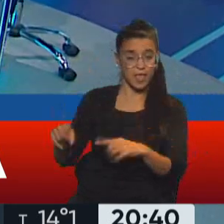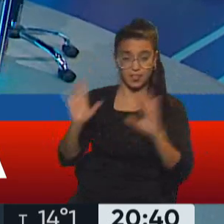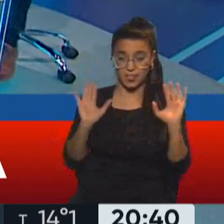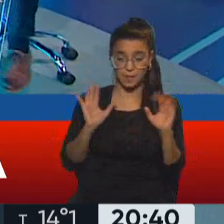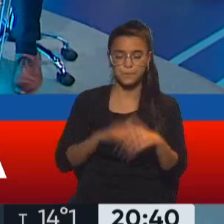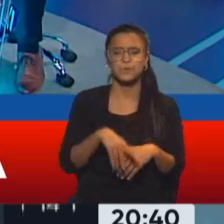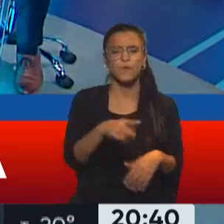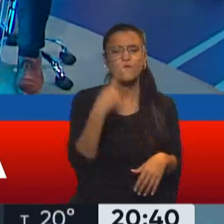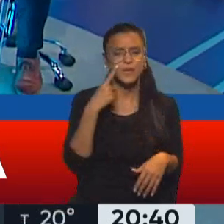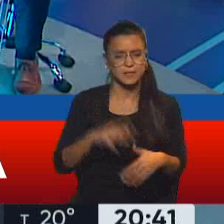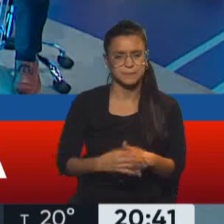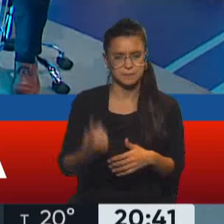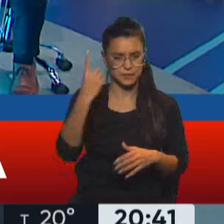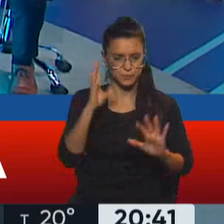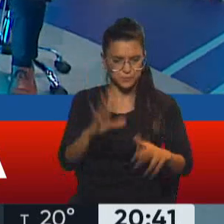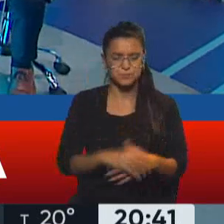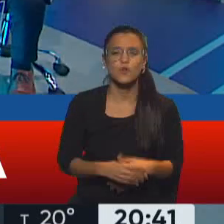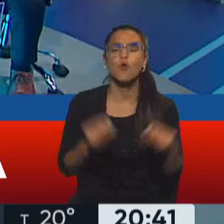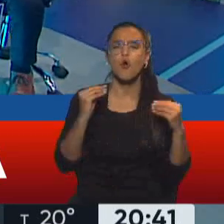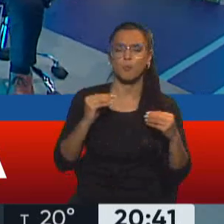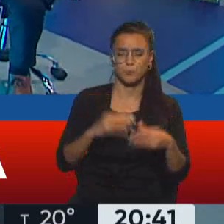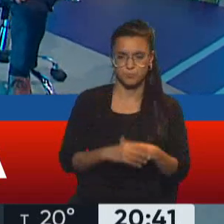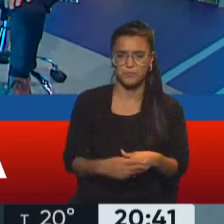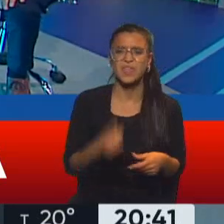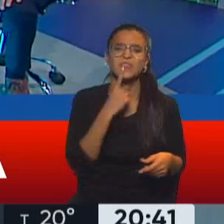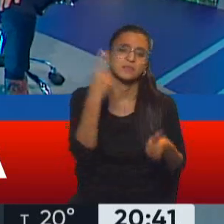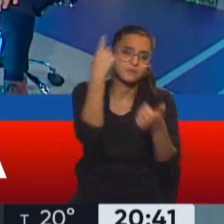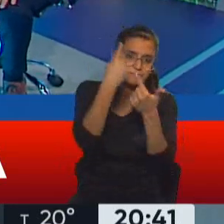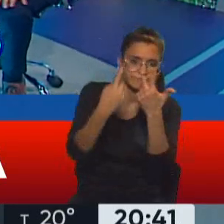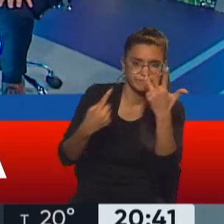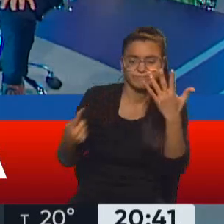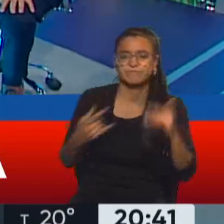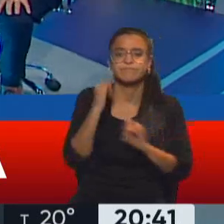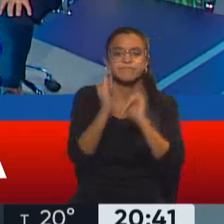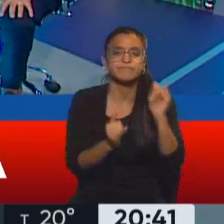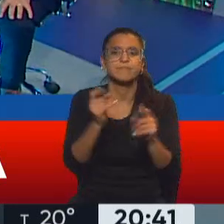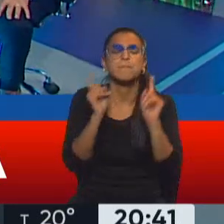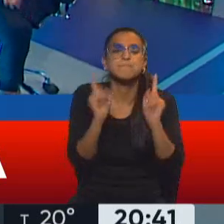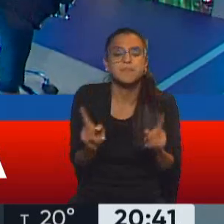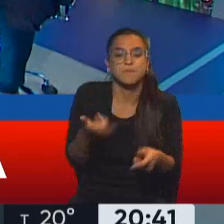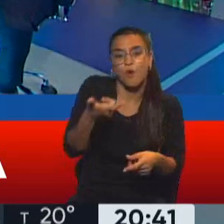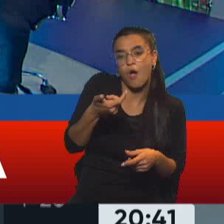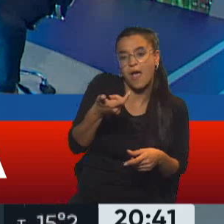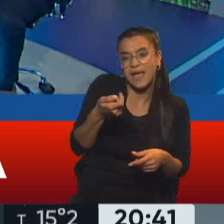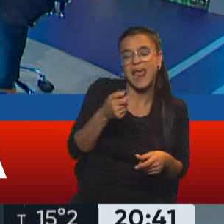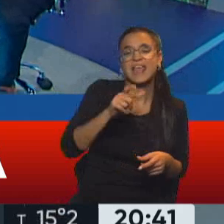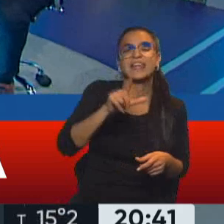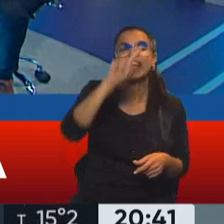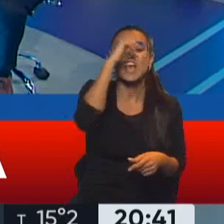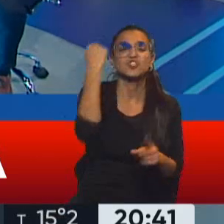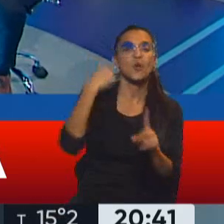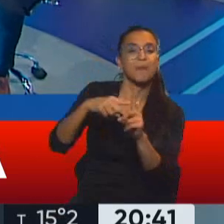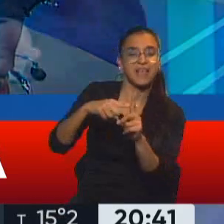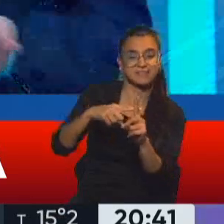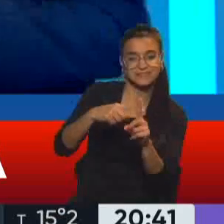fíjate, primero, ¿en qué lugar dice todo esto? En su propio canal. Bueno, La Nación ese es Más otro dato muy